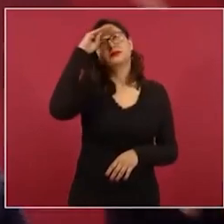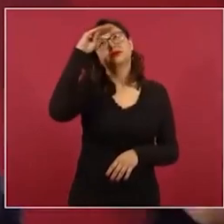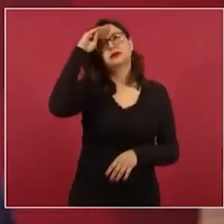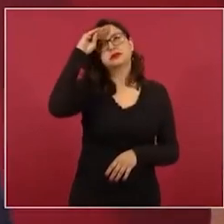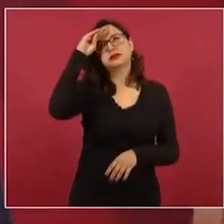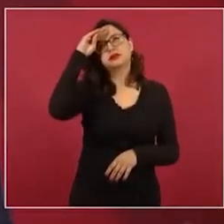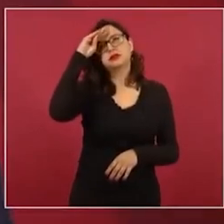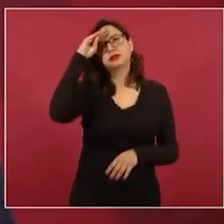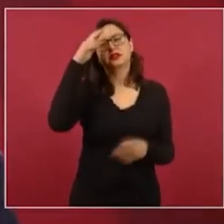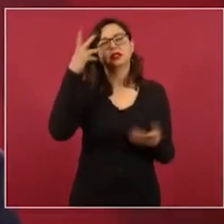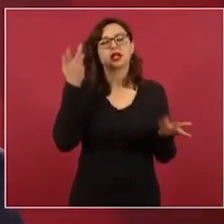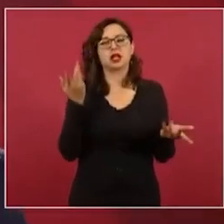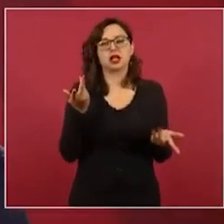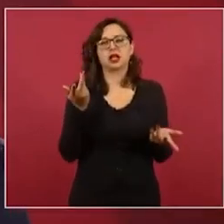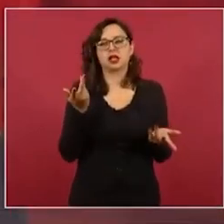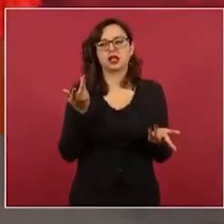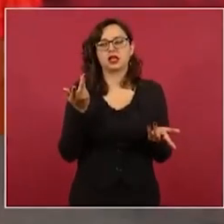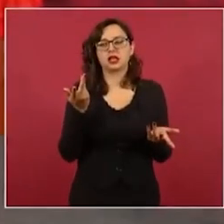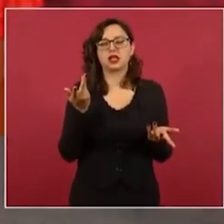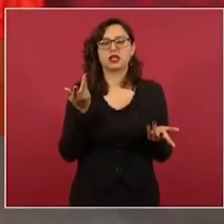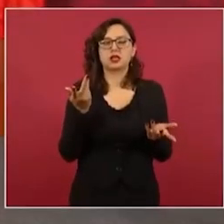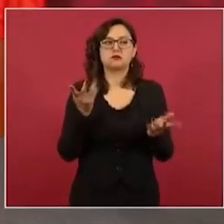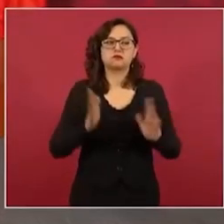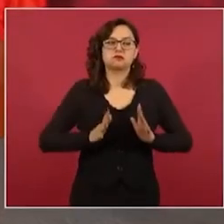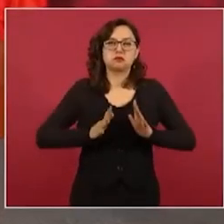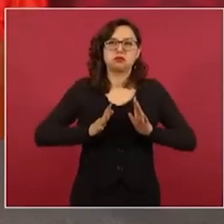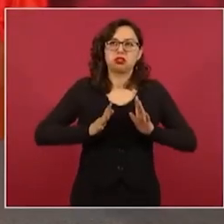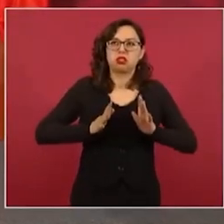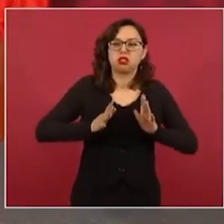lo de la destrucción. A mí me pasa,